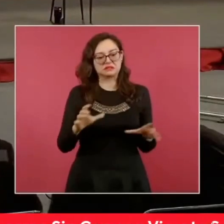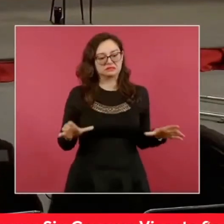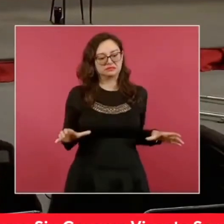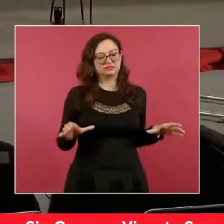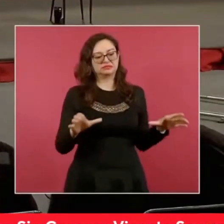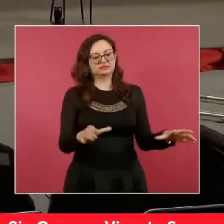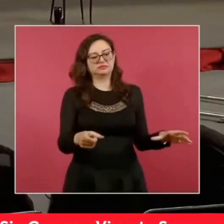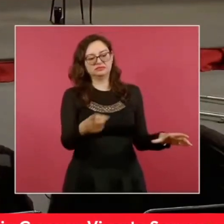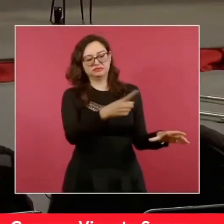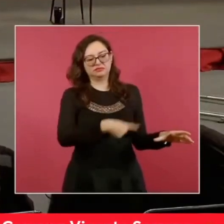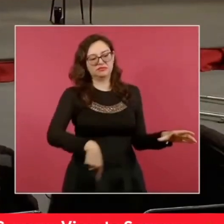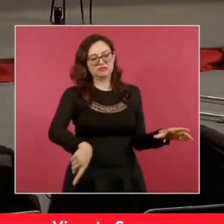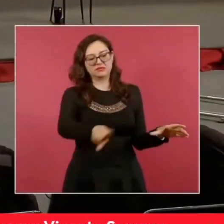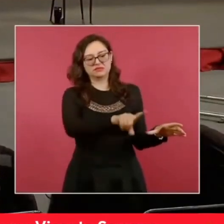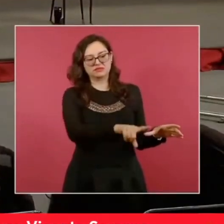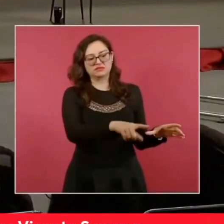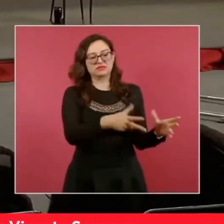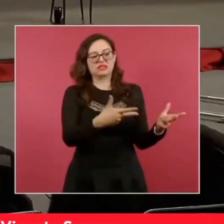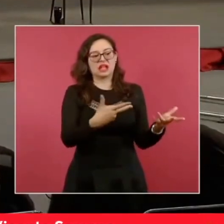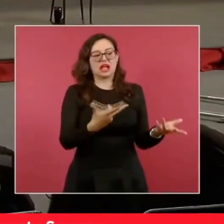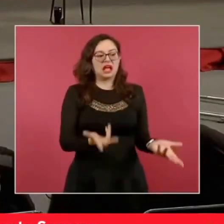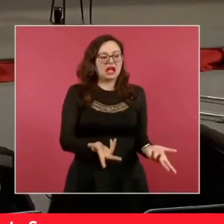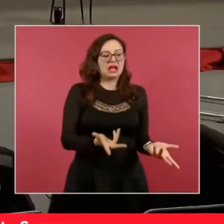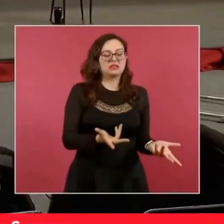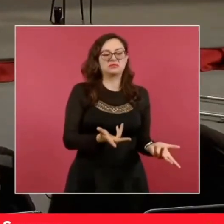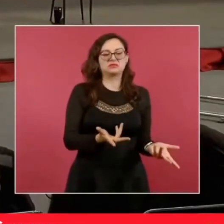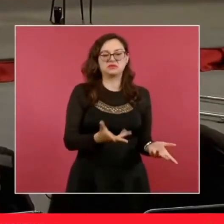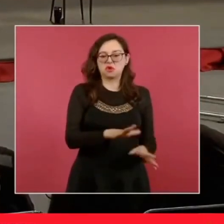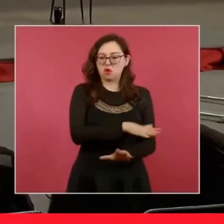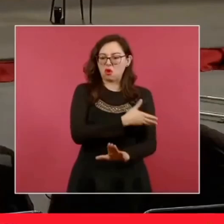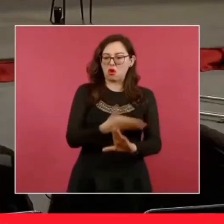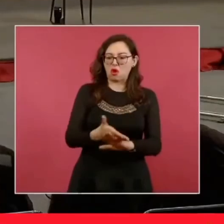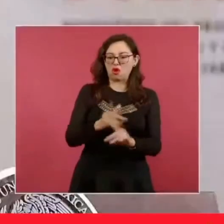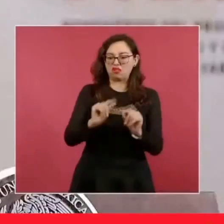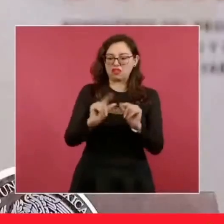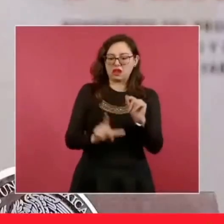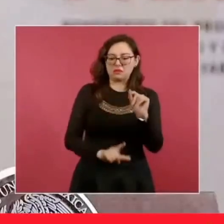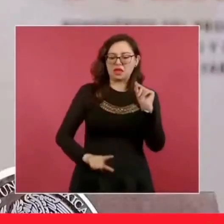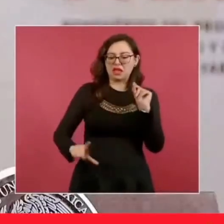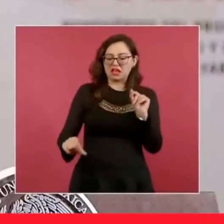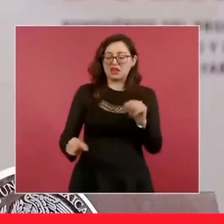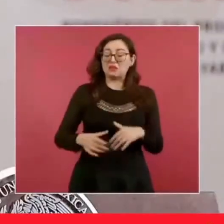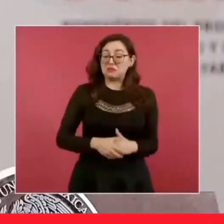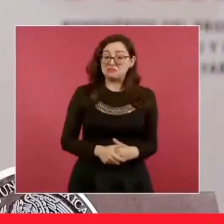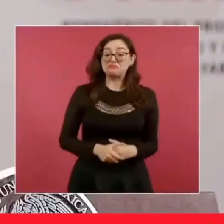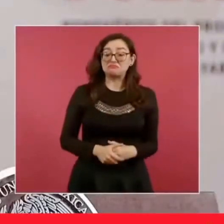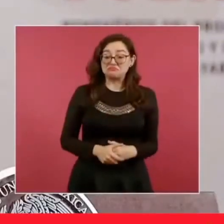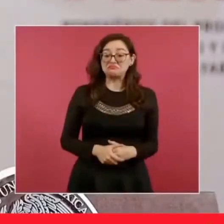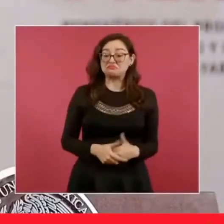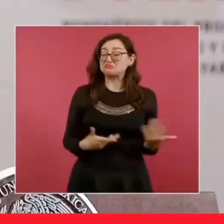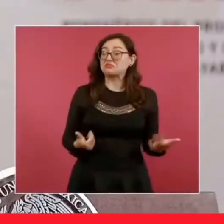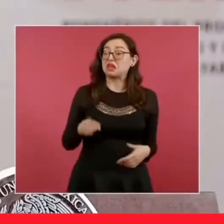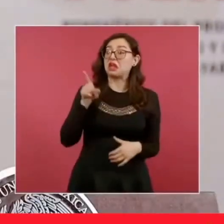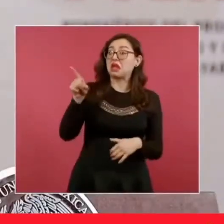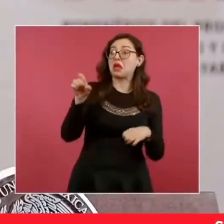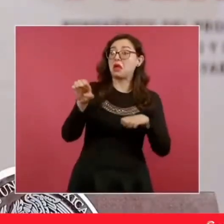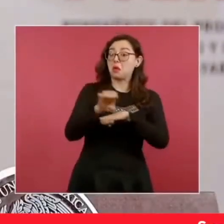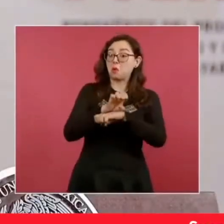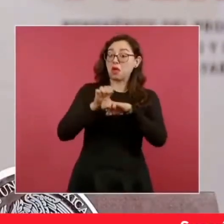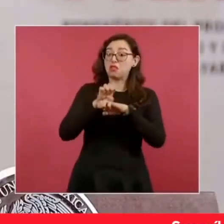su verdadero rostro al justificar y aplaudir la irrupción de la policía en la Embajada de México en